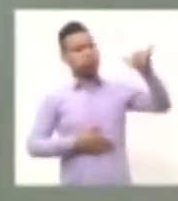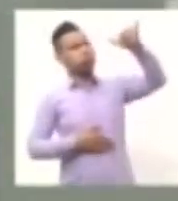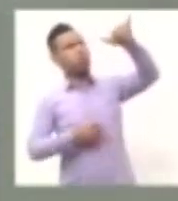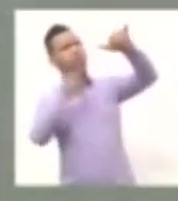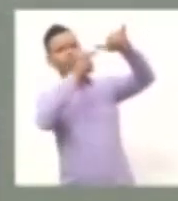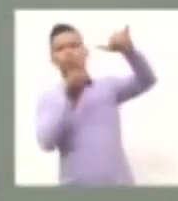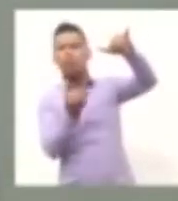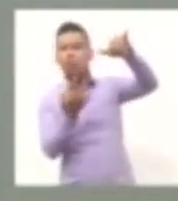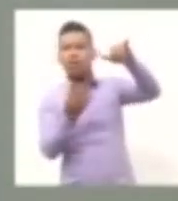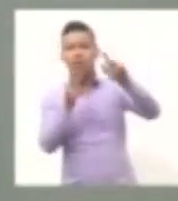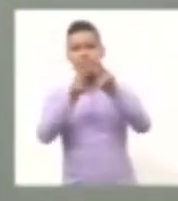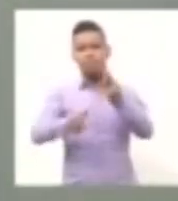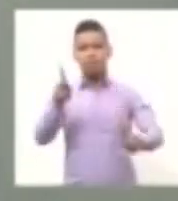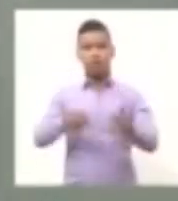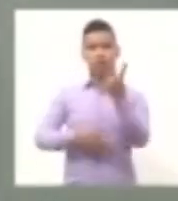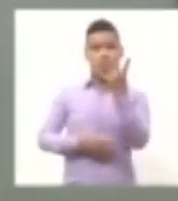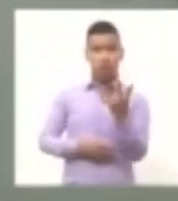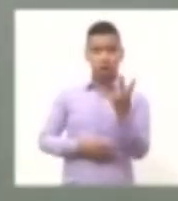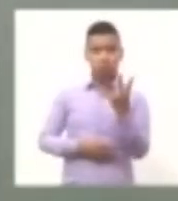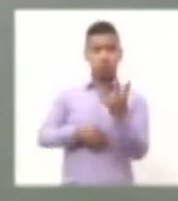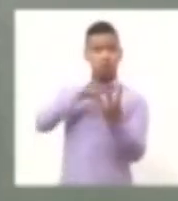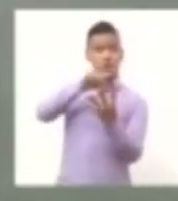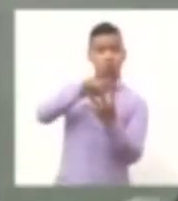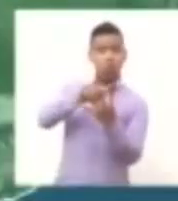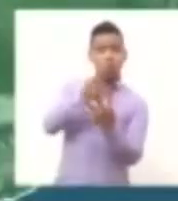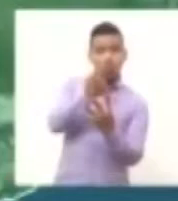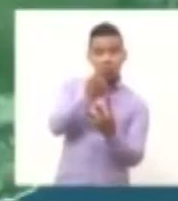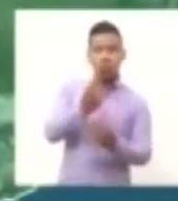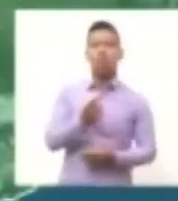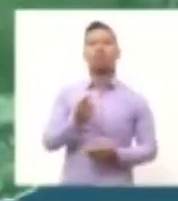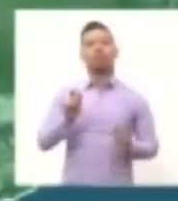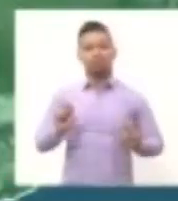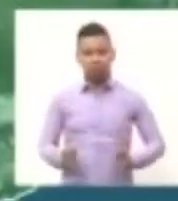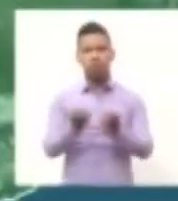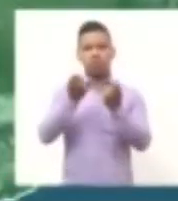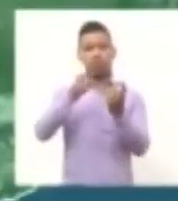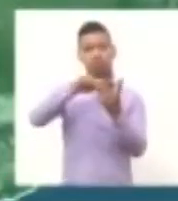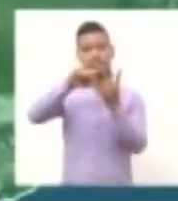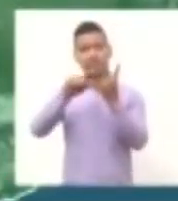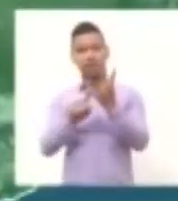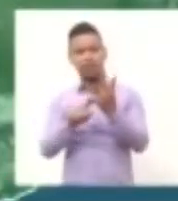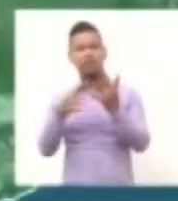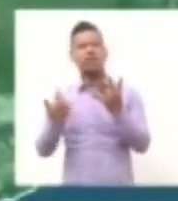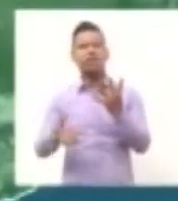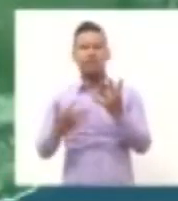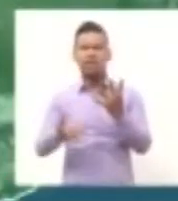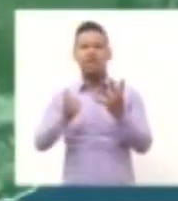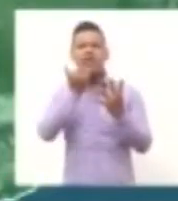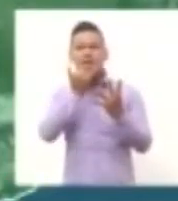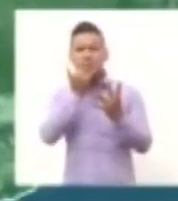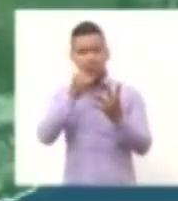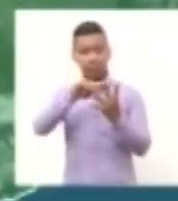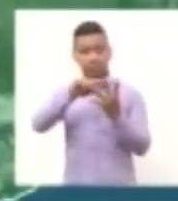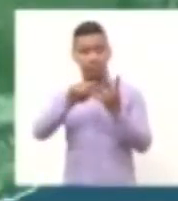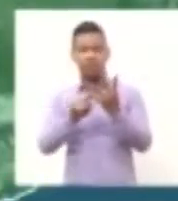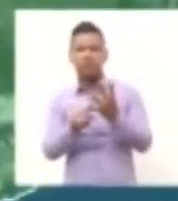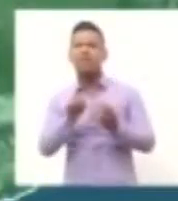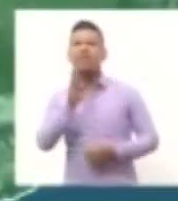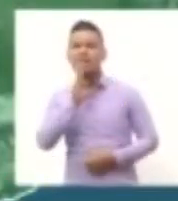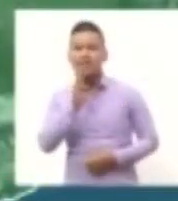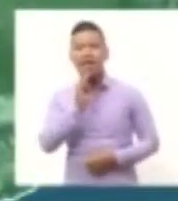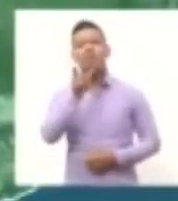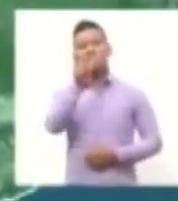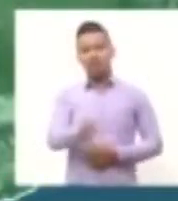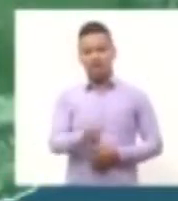de las cuales hay un sobreviviente quien habría caído en el mar, mientras los cuerpos de los otros 3 ocupantes, entre los que se encuentra el